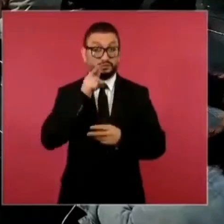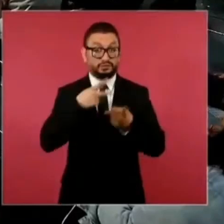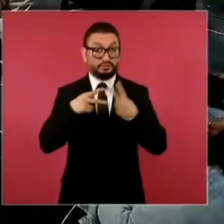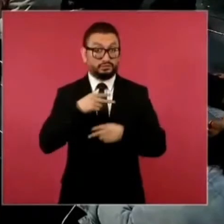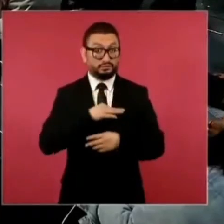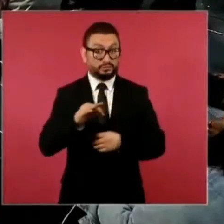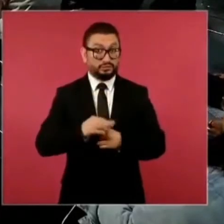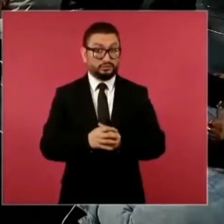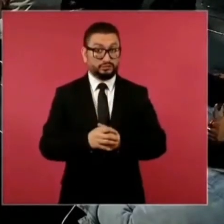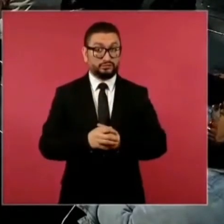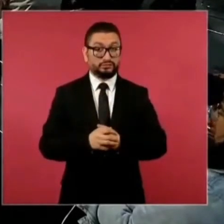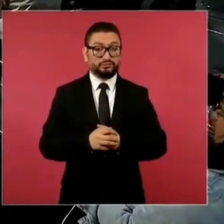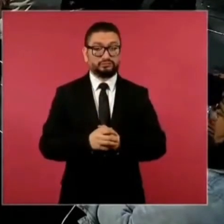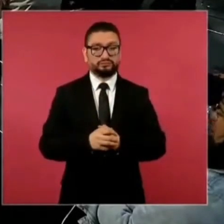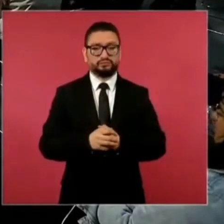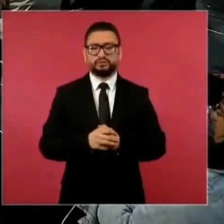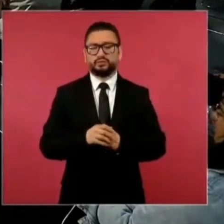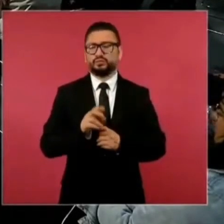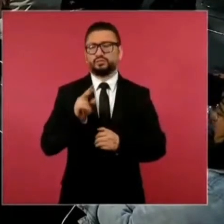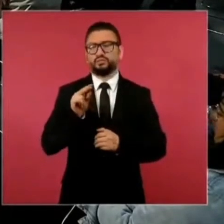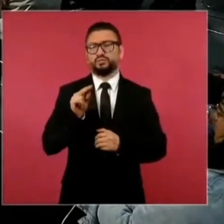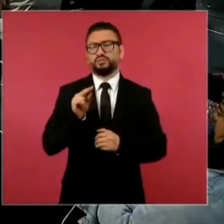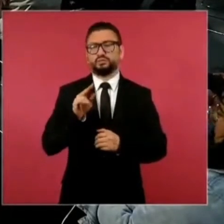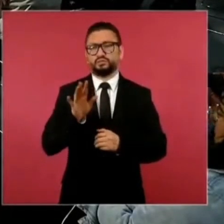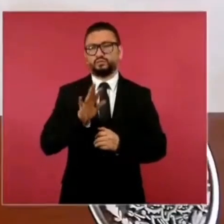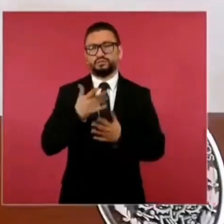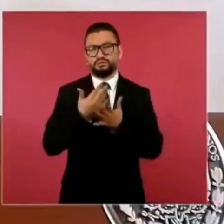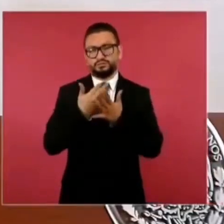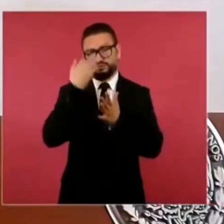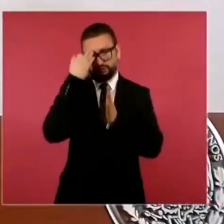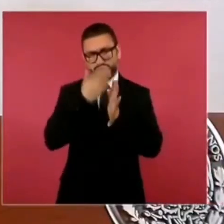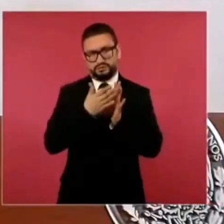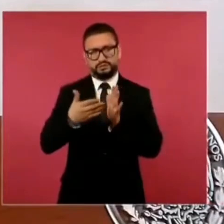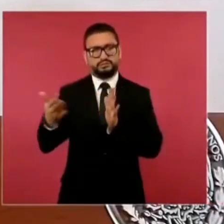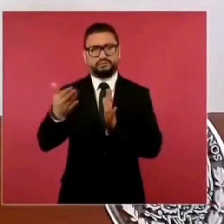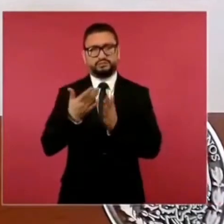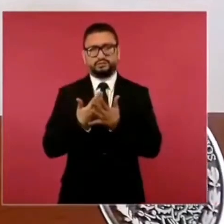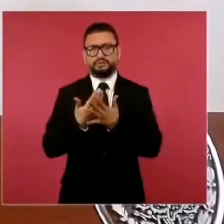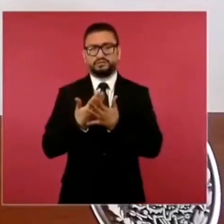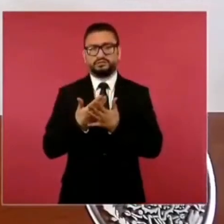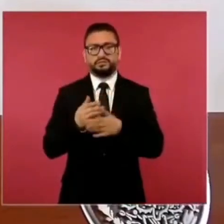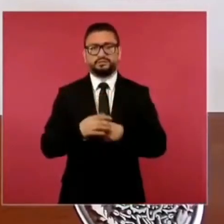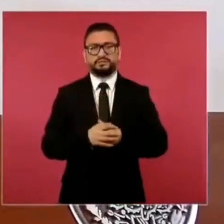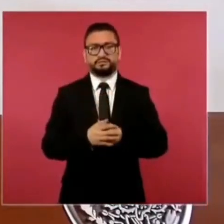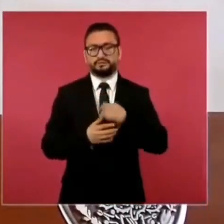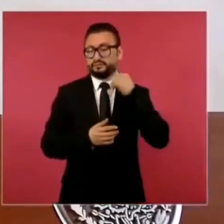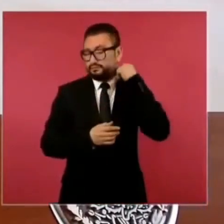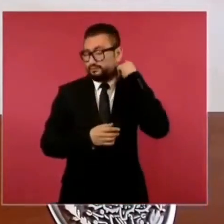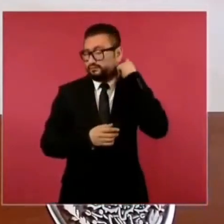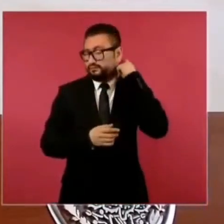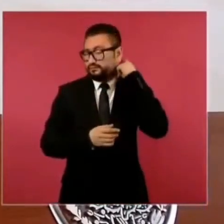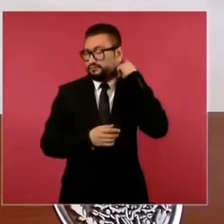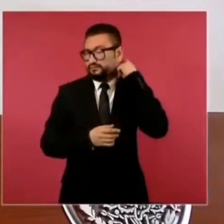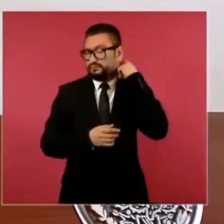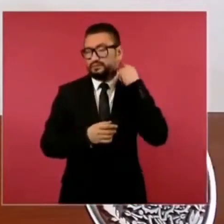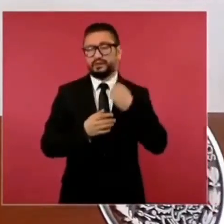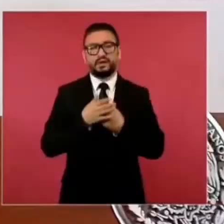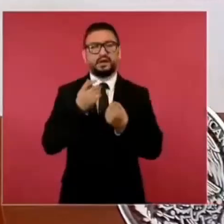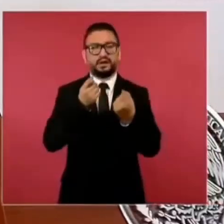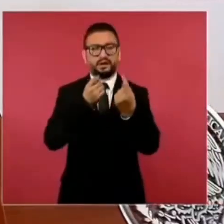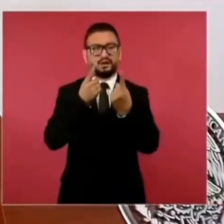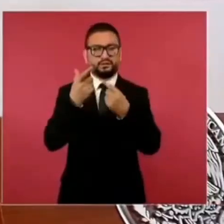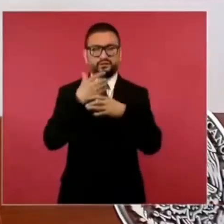de SAT? No, le vamos a dar tiempo. Vamos a dar tiempo. Además, hay cosas que están